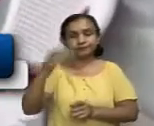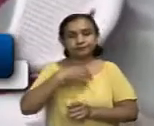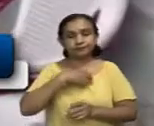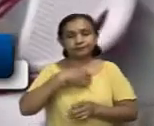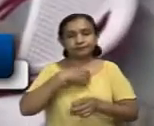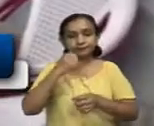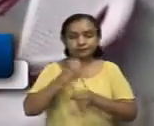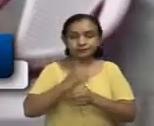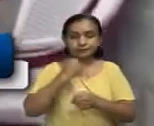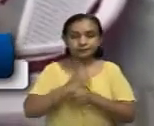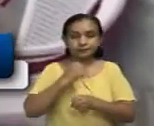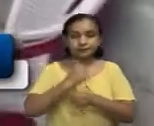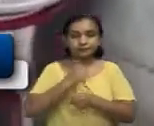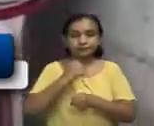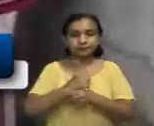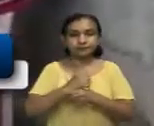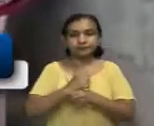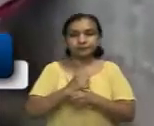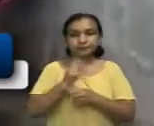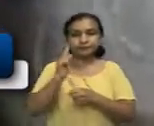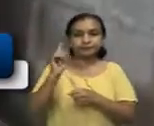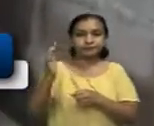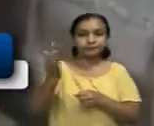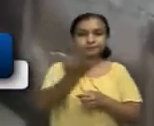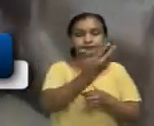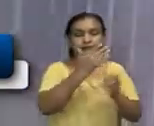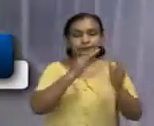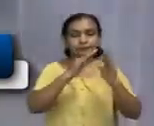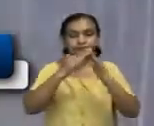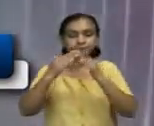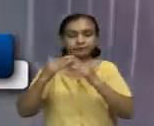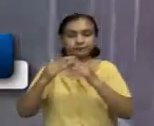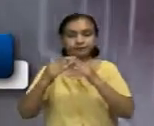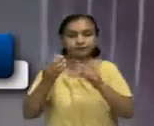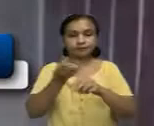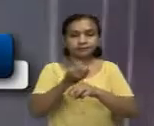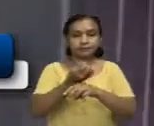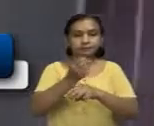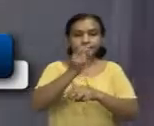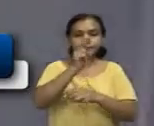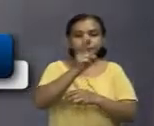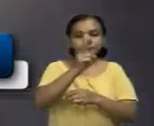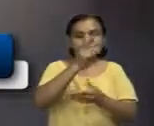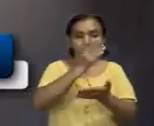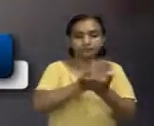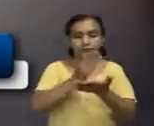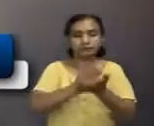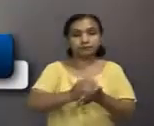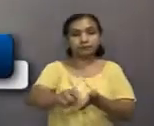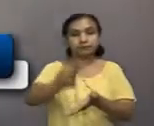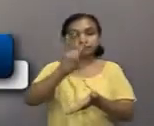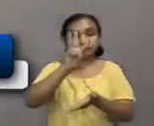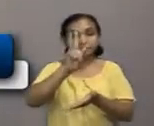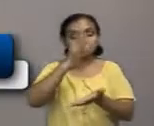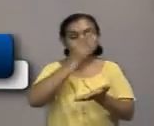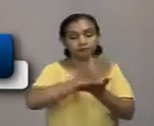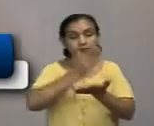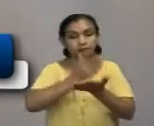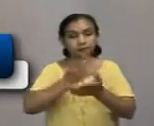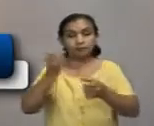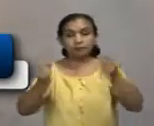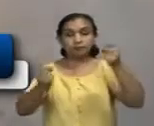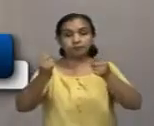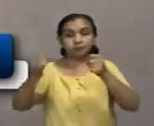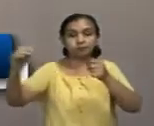trabajo. Normalmente en todos los barrios siempre la alcaldía pasa 2-3 veces por semana y tiene sus días estipulados, pero el buen